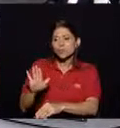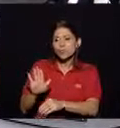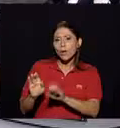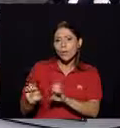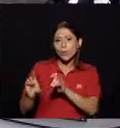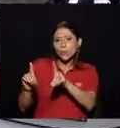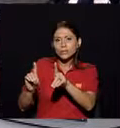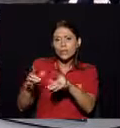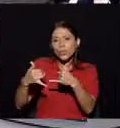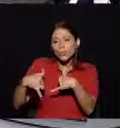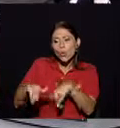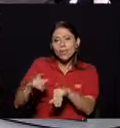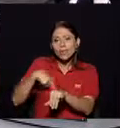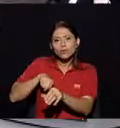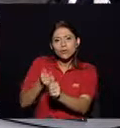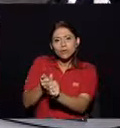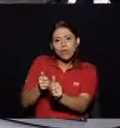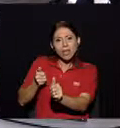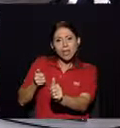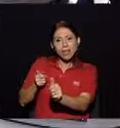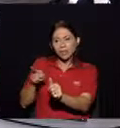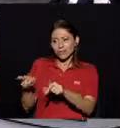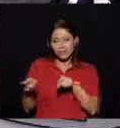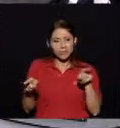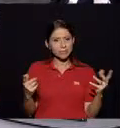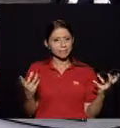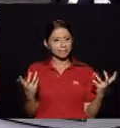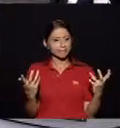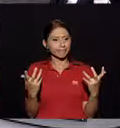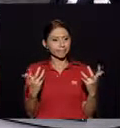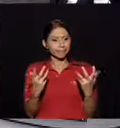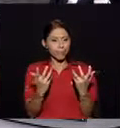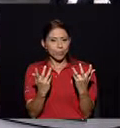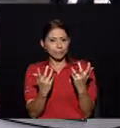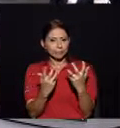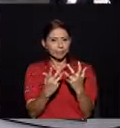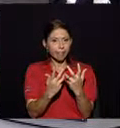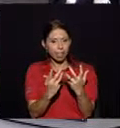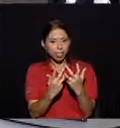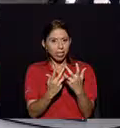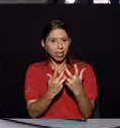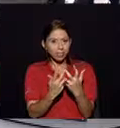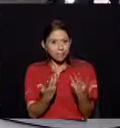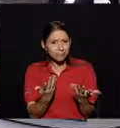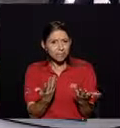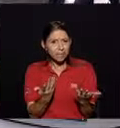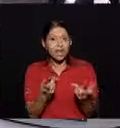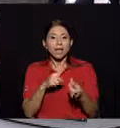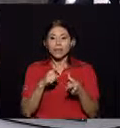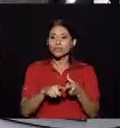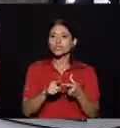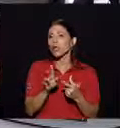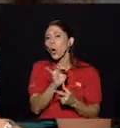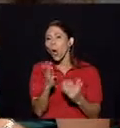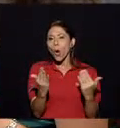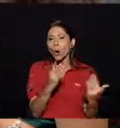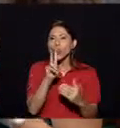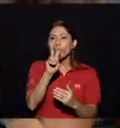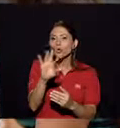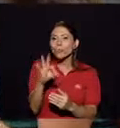educación, que estamos todavía rezagados, y entonces tenemos como ese desacople, porque tenemos entonces como dos velocidades, un país que sí va muy